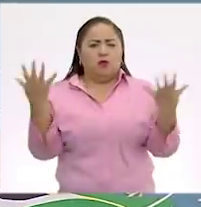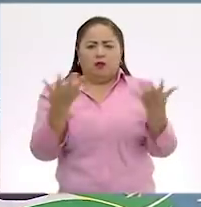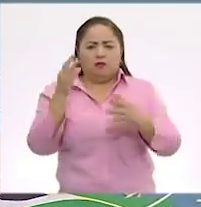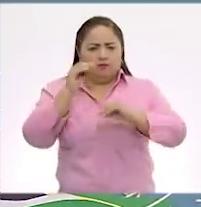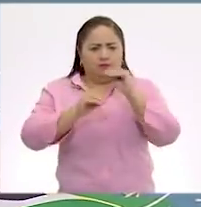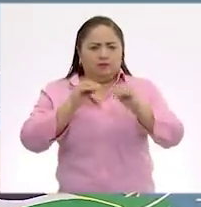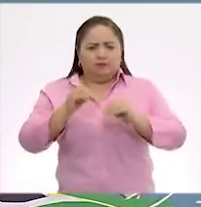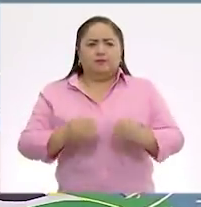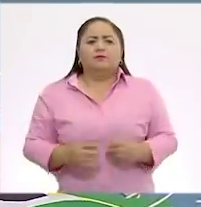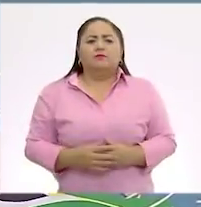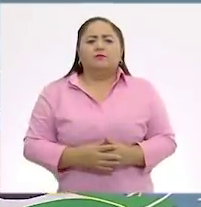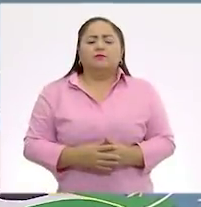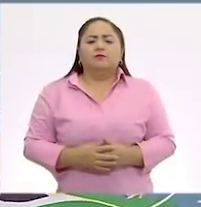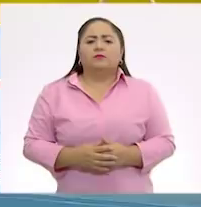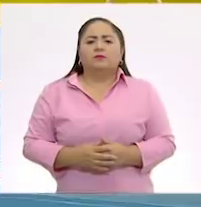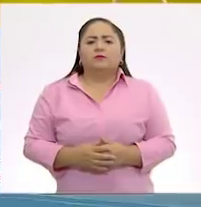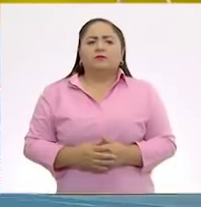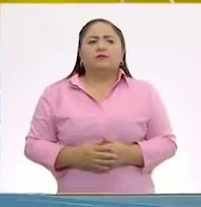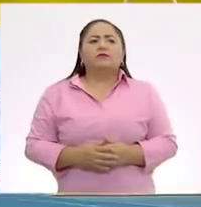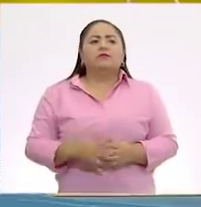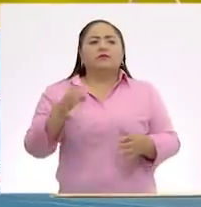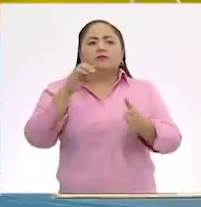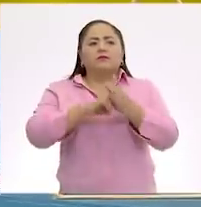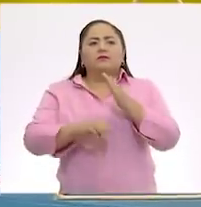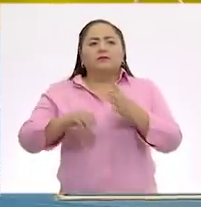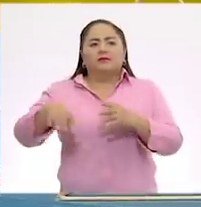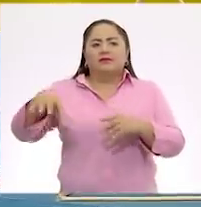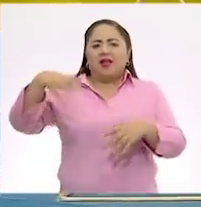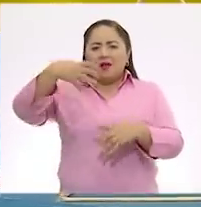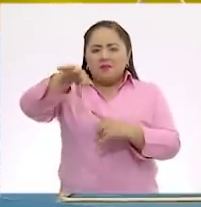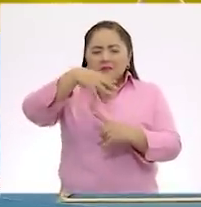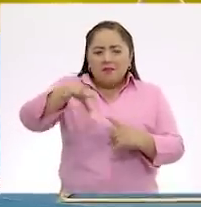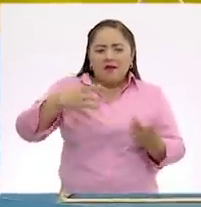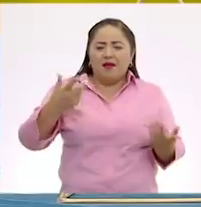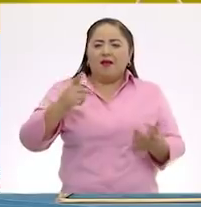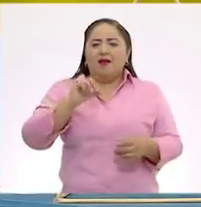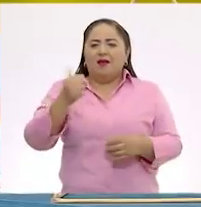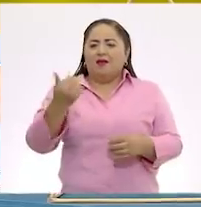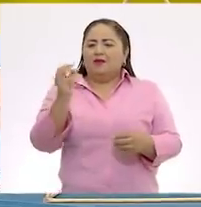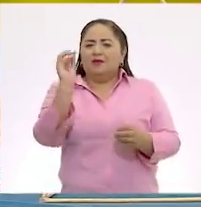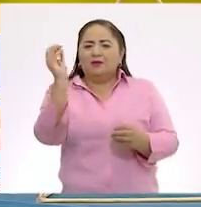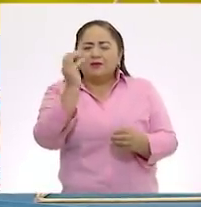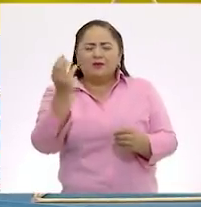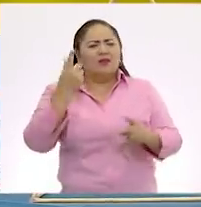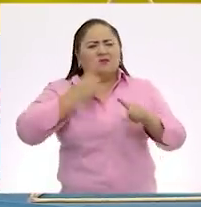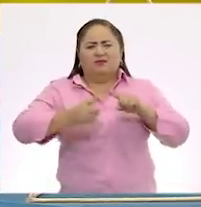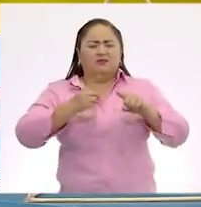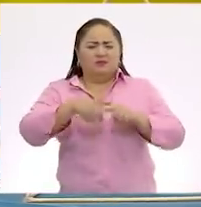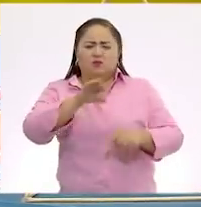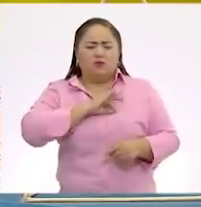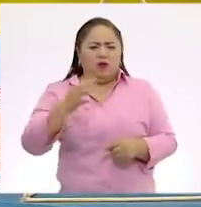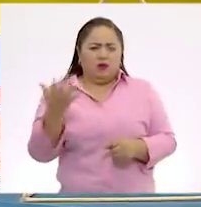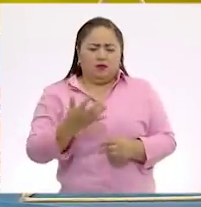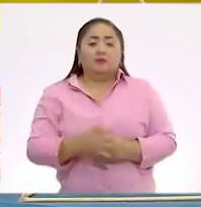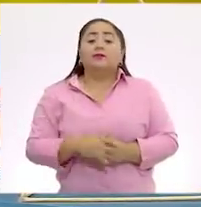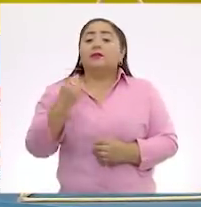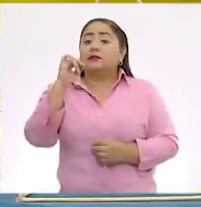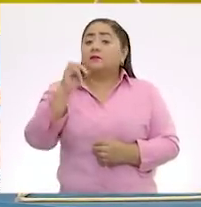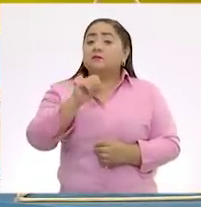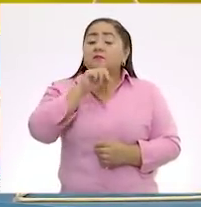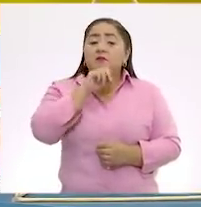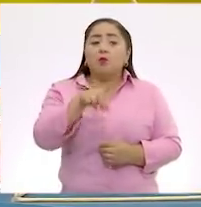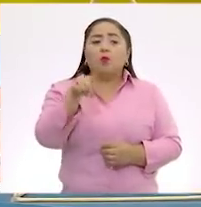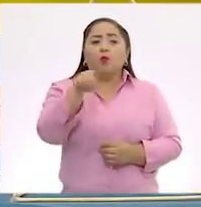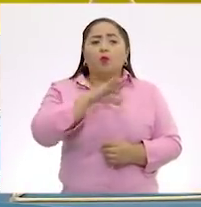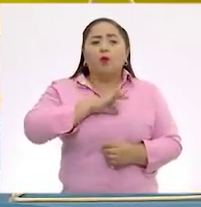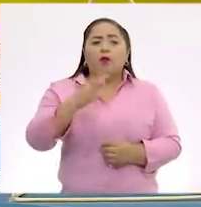propio móvil. Como los que tenemos aquí atrás, que tienen algunas campanas, algunos cascabeles, tal vez. Sí, e incluso